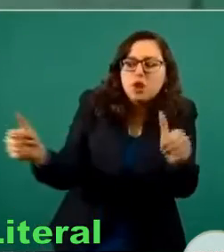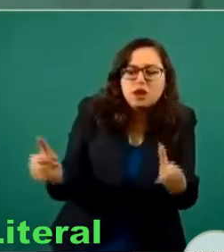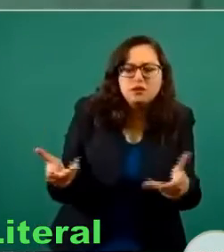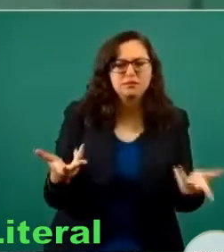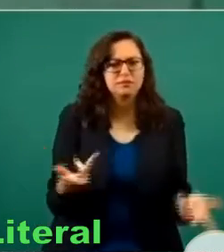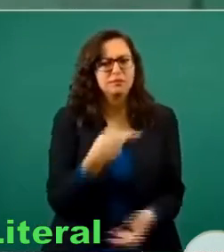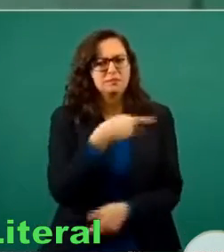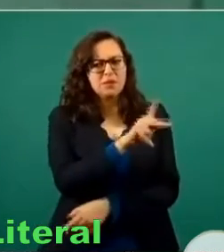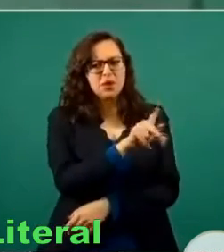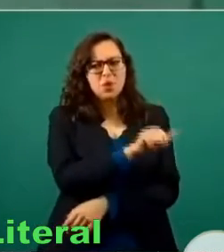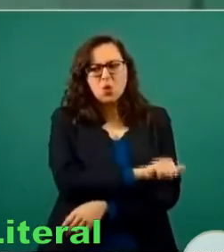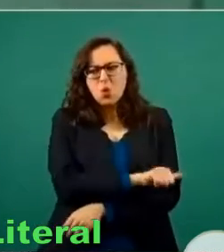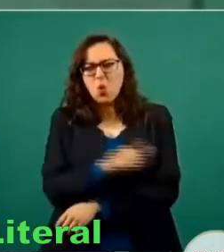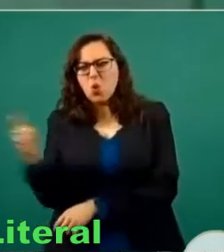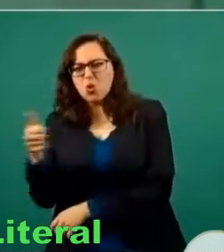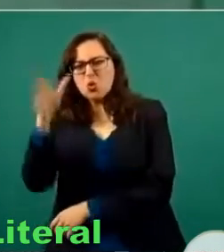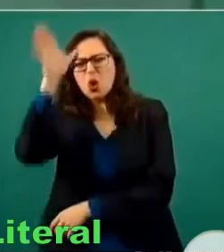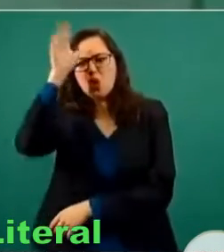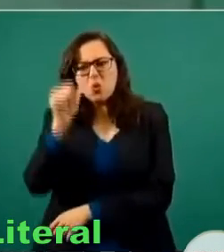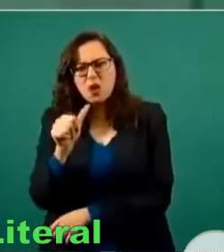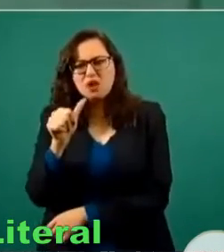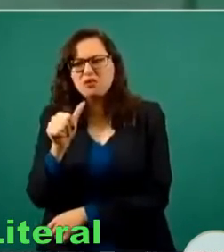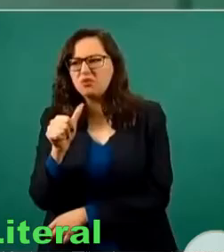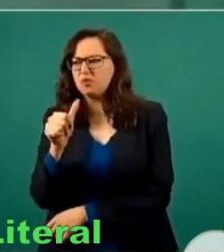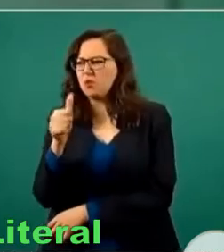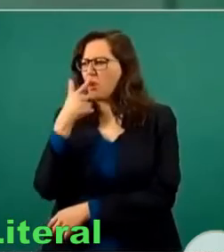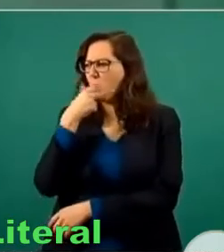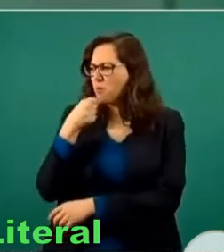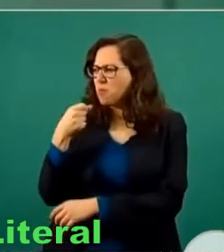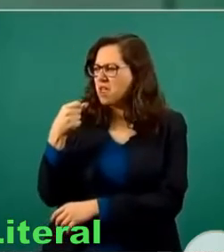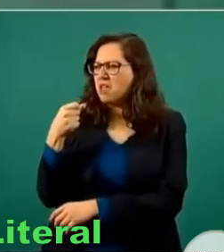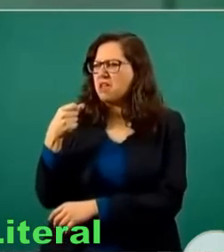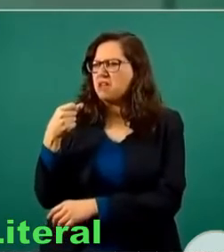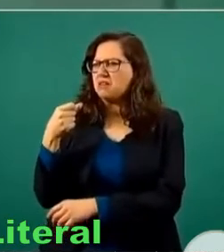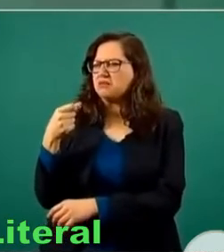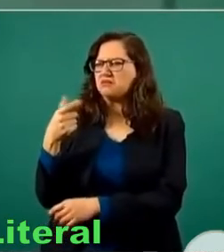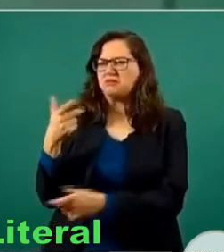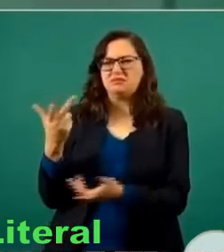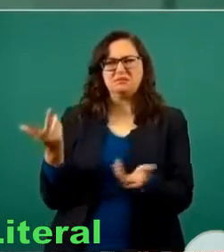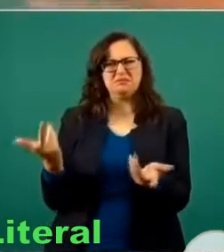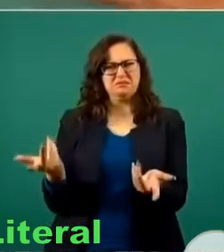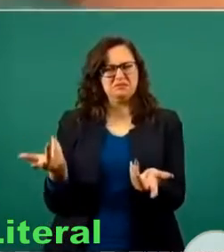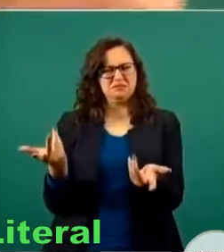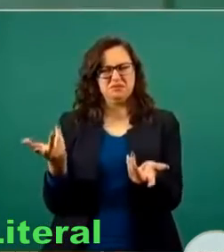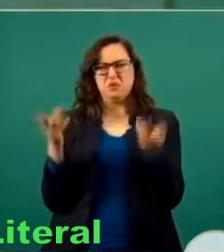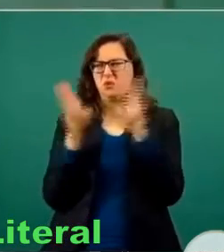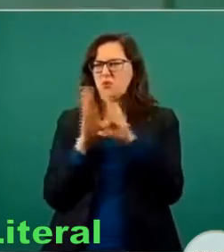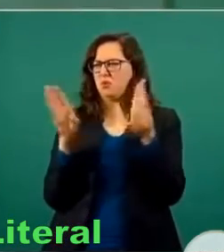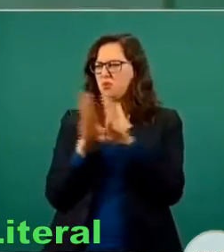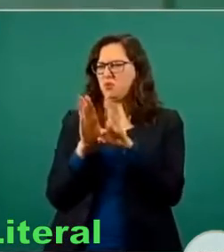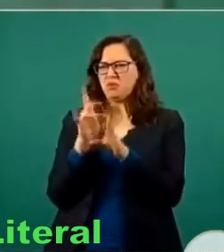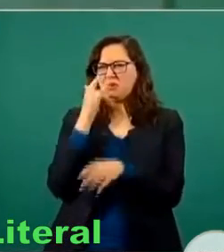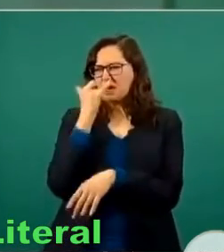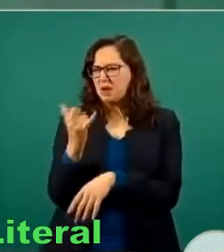¿Y saben qué sucede? Que son expresiones